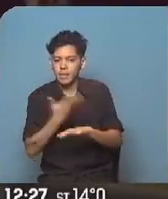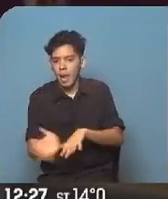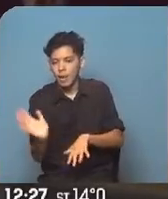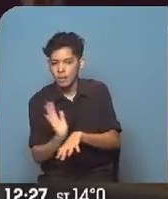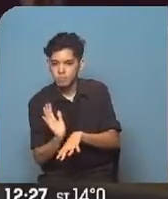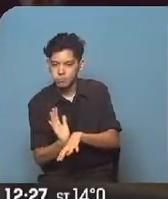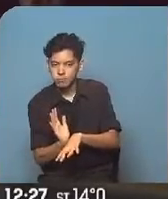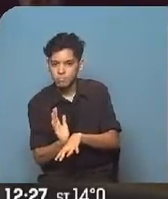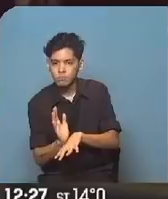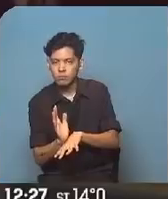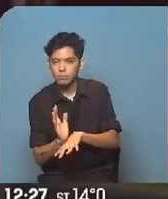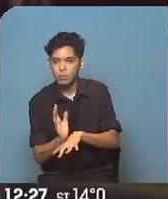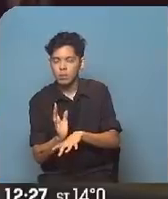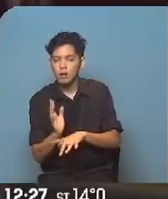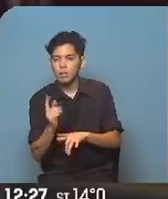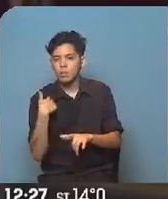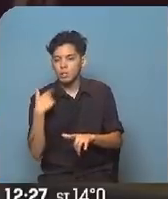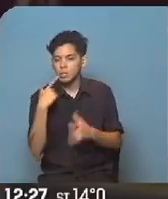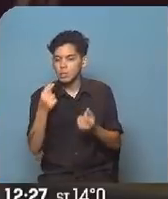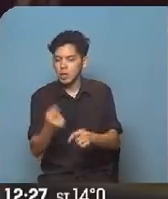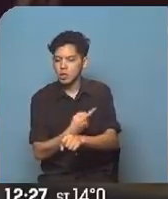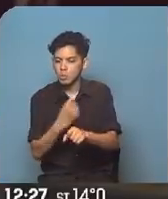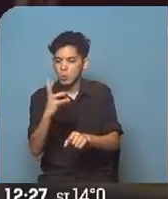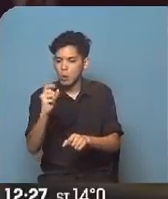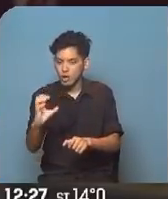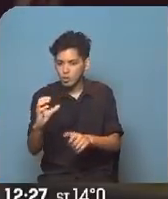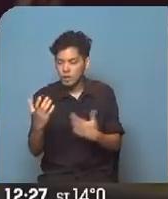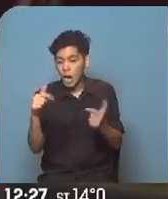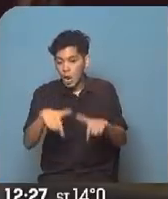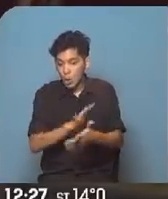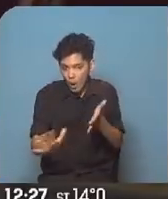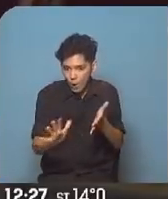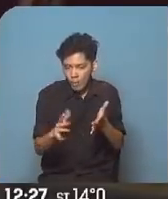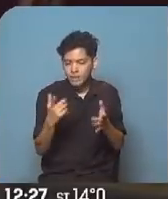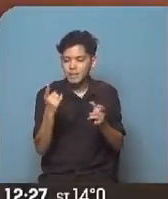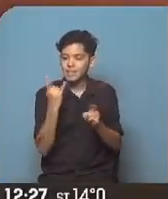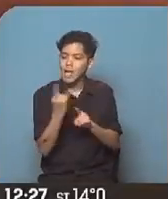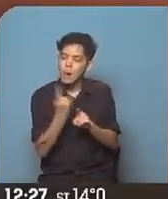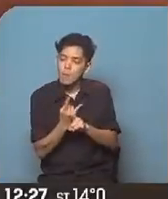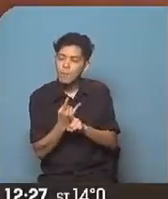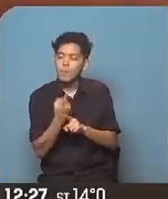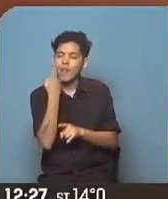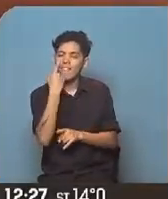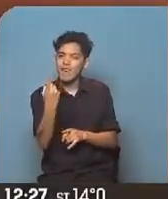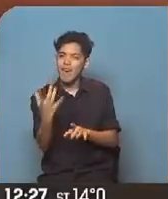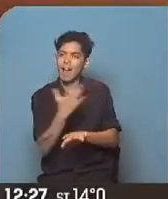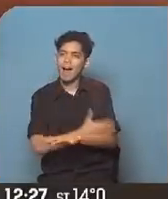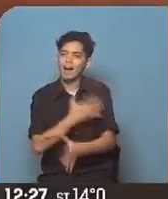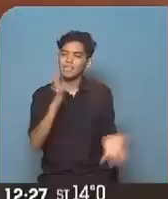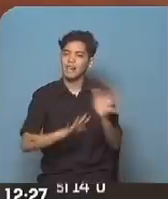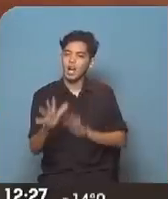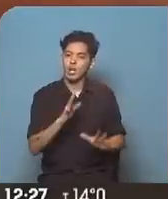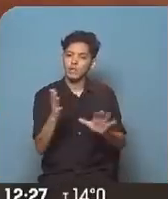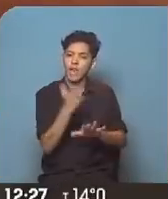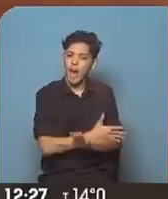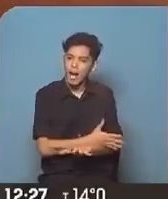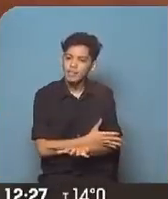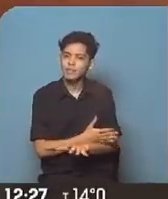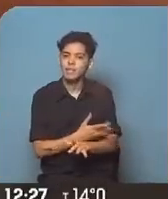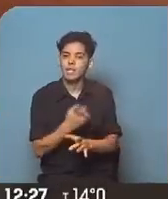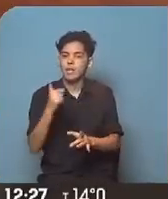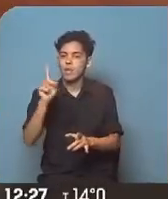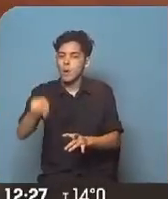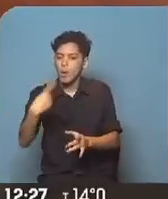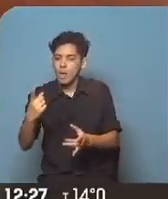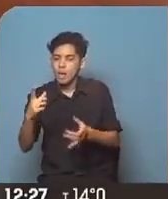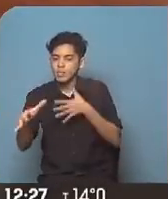también, no se le puede criticar. Siempre va adelante de los acontecimientos. Anunció el desarme de LEVAX y en el mismo comunicado